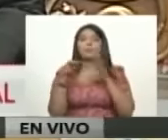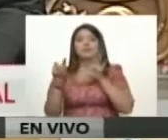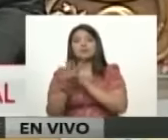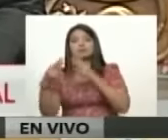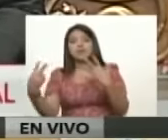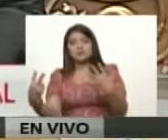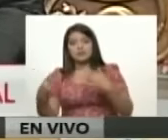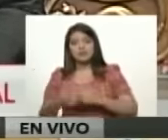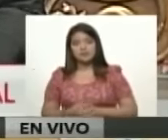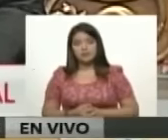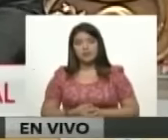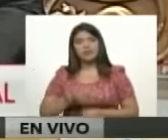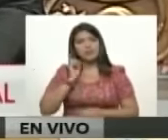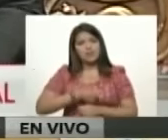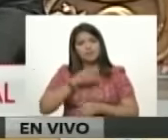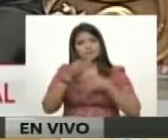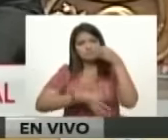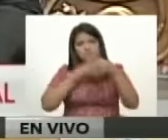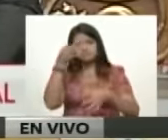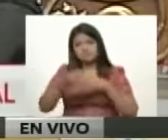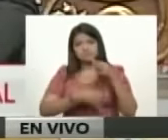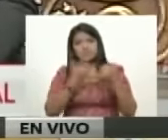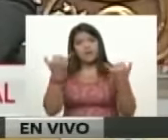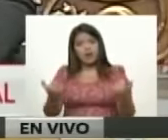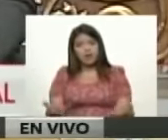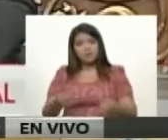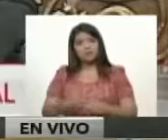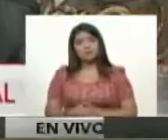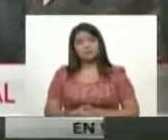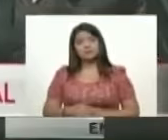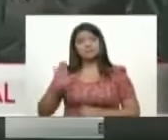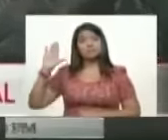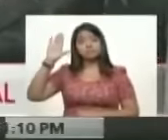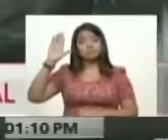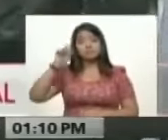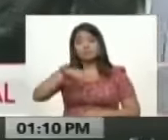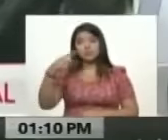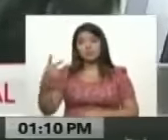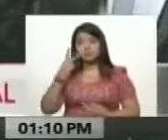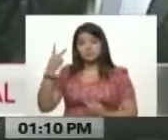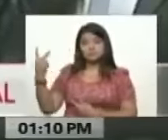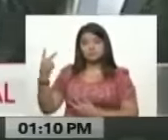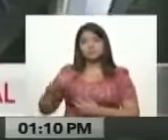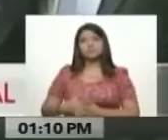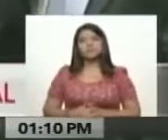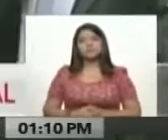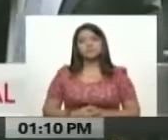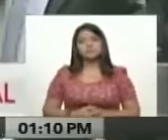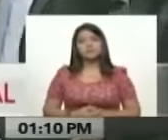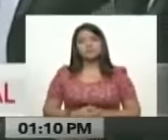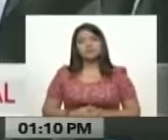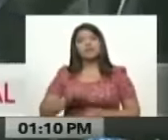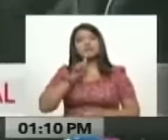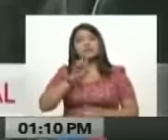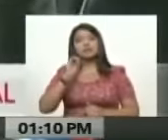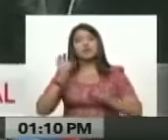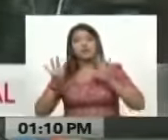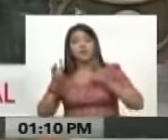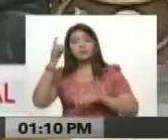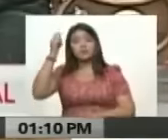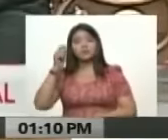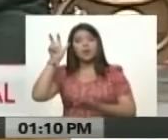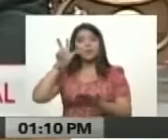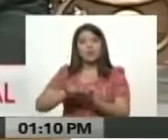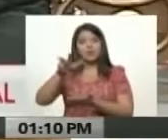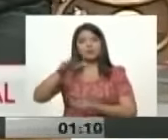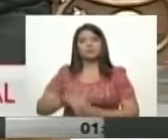2016-2017, se servirán indicarlo con la señal de costumbre. En consideración, 109 diputados